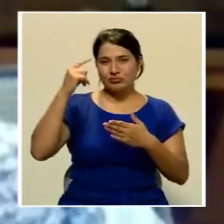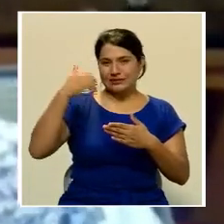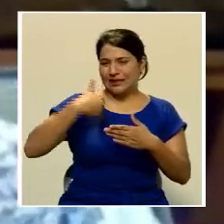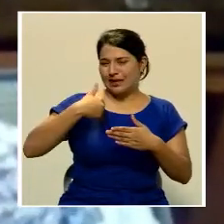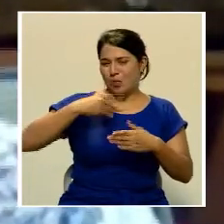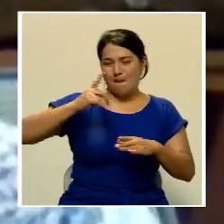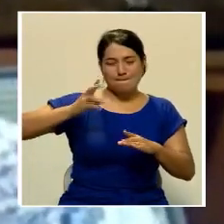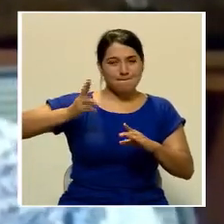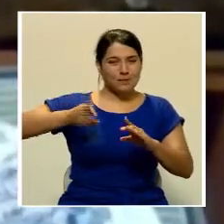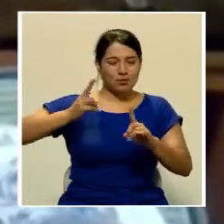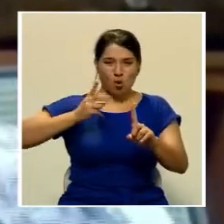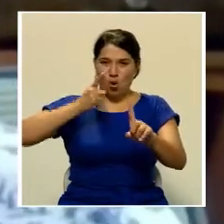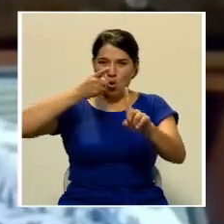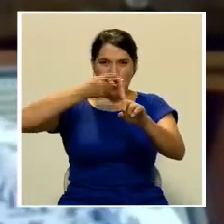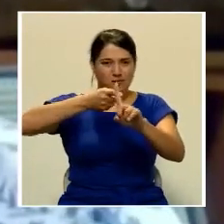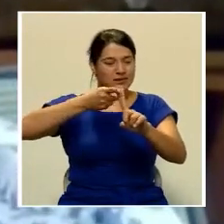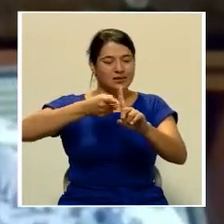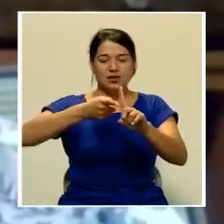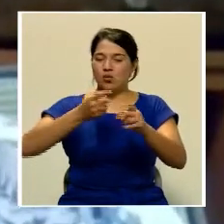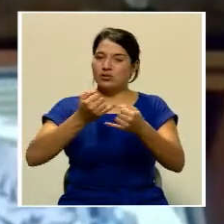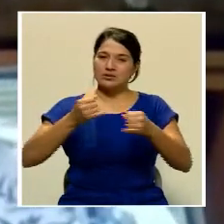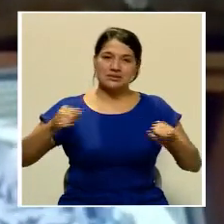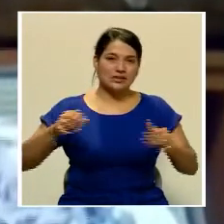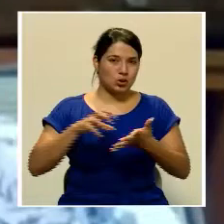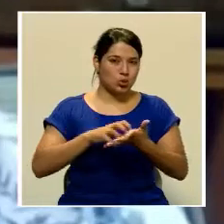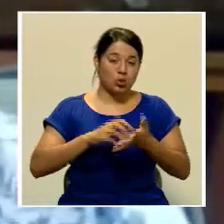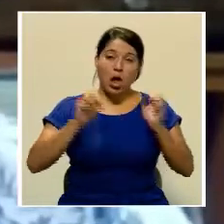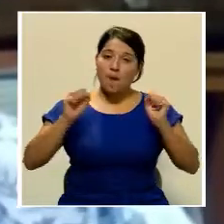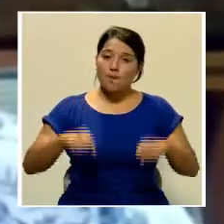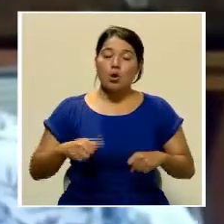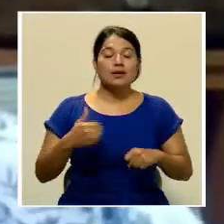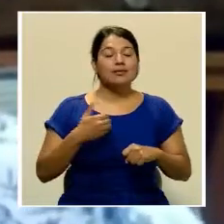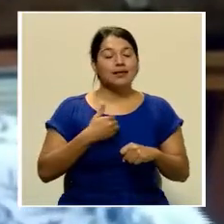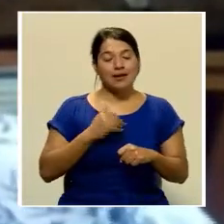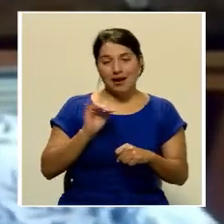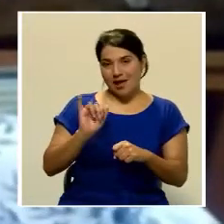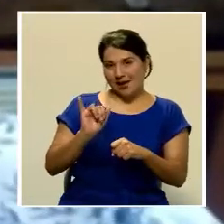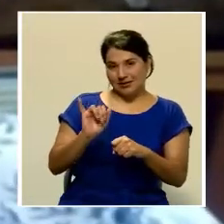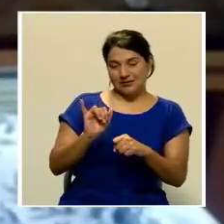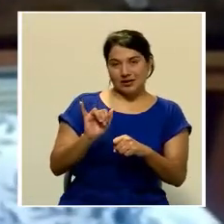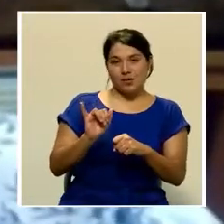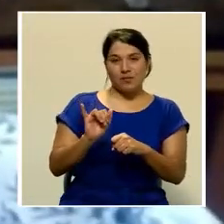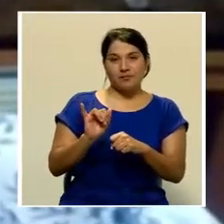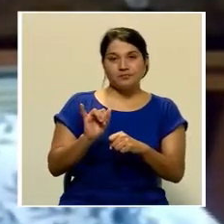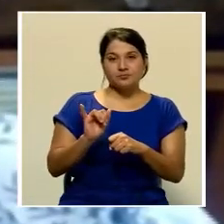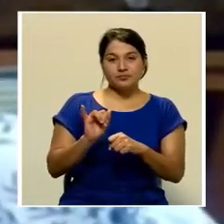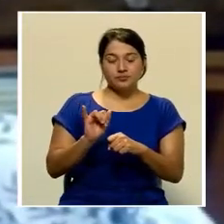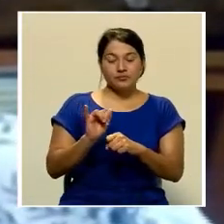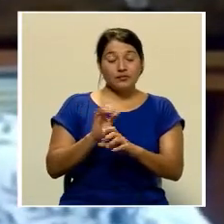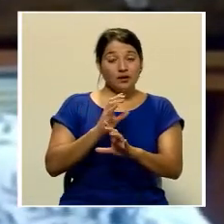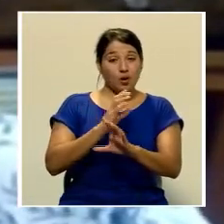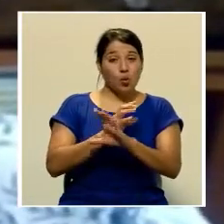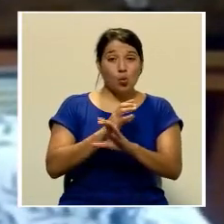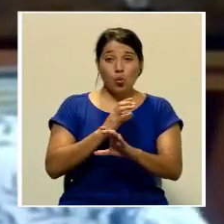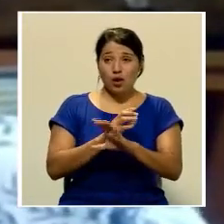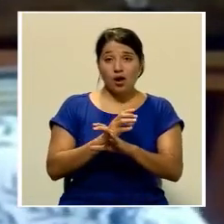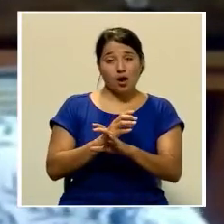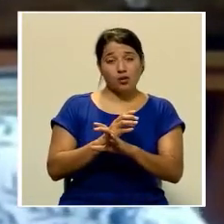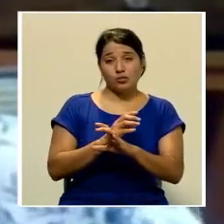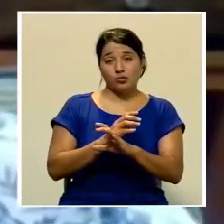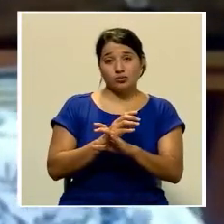país sin duda de tener este cuidado con evitar al máximo los contagios,